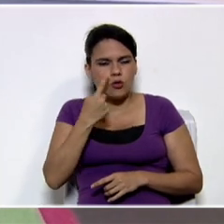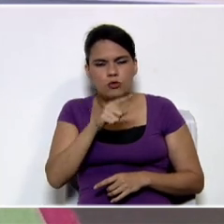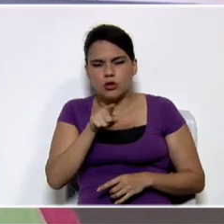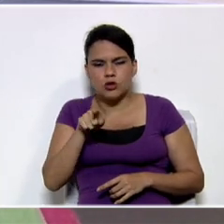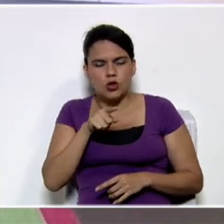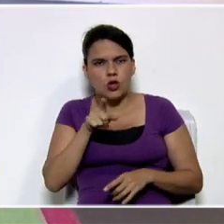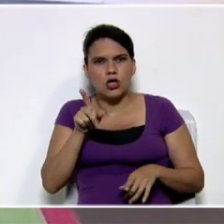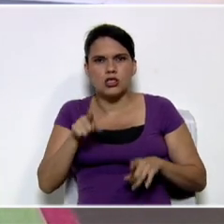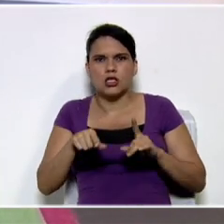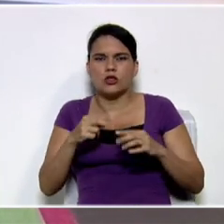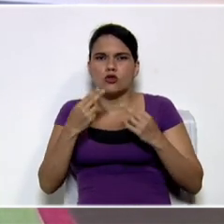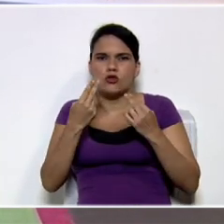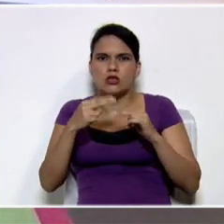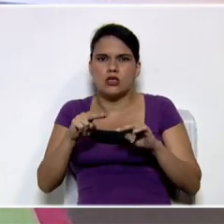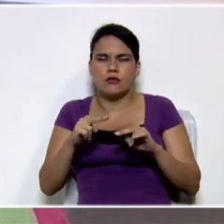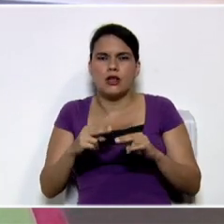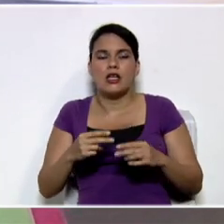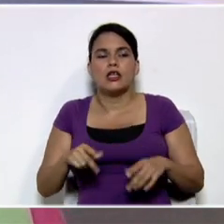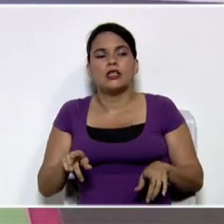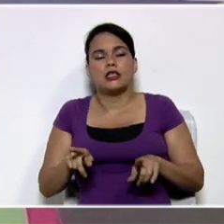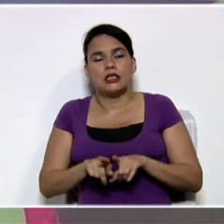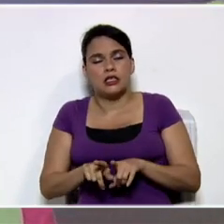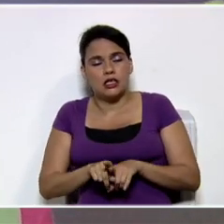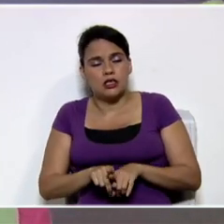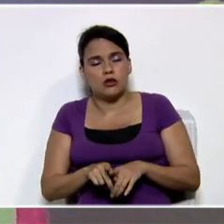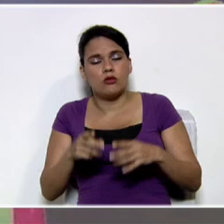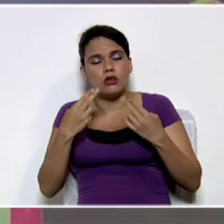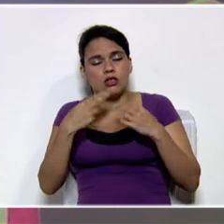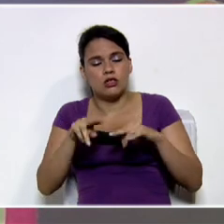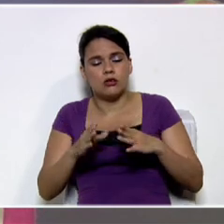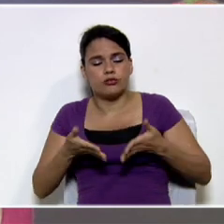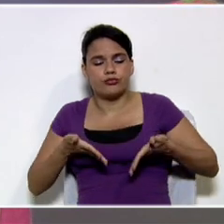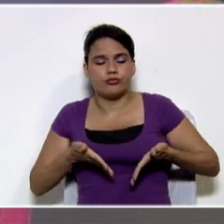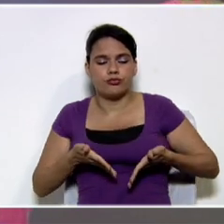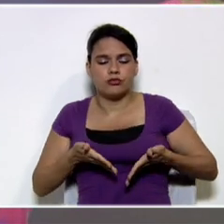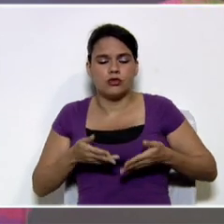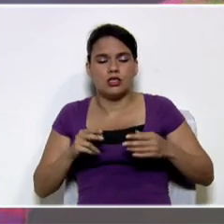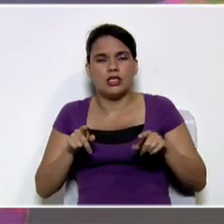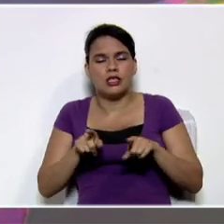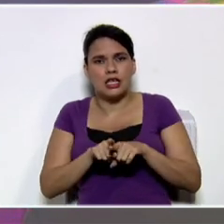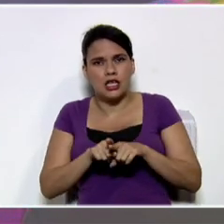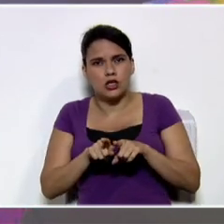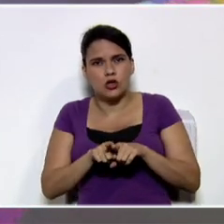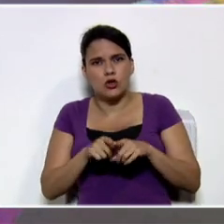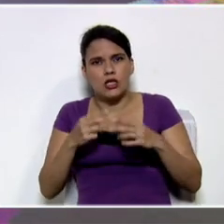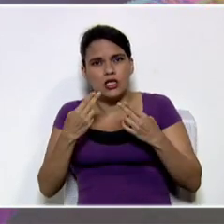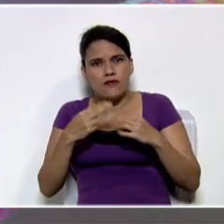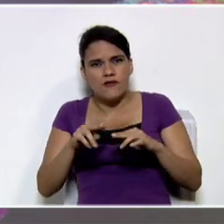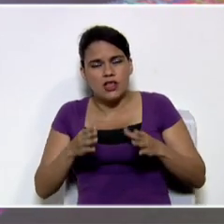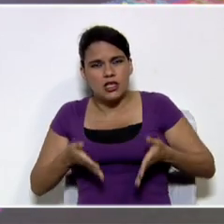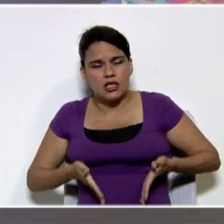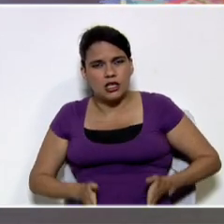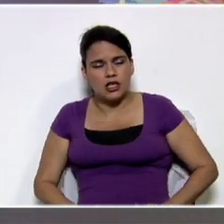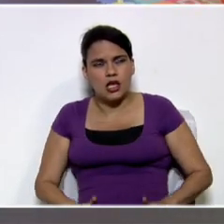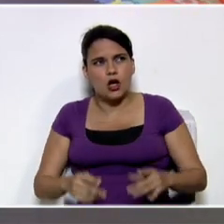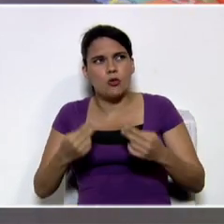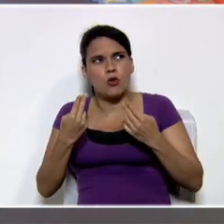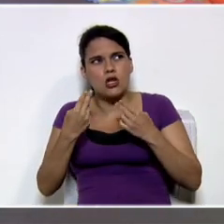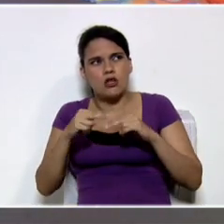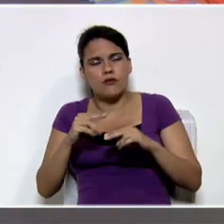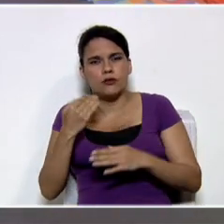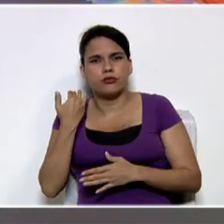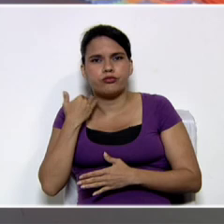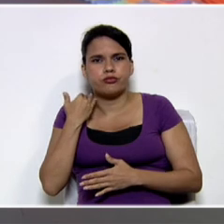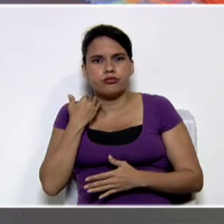acerca de estos índices, tanto de natalidad como de mortalidad. Esto también depende del nivel de fertilidad que exista en esa